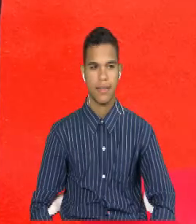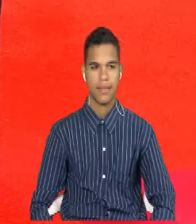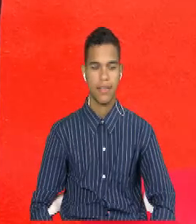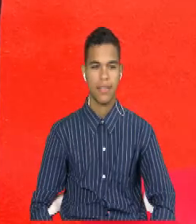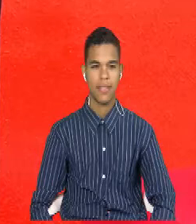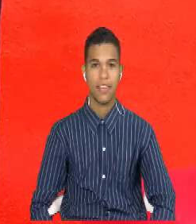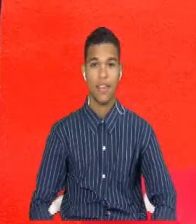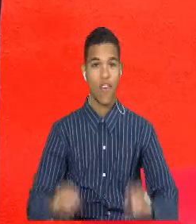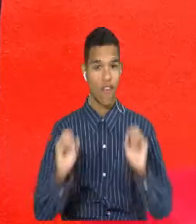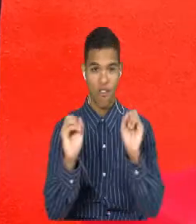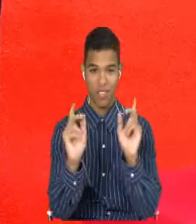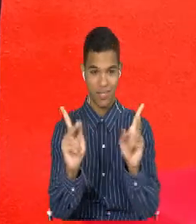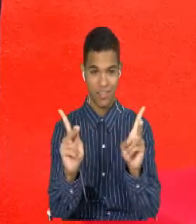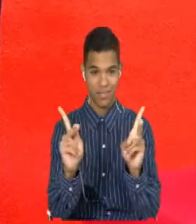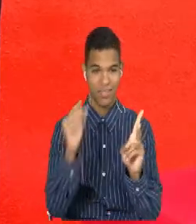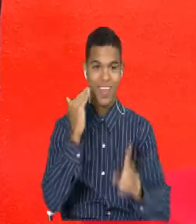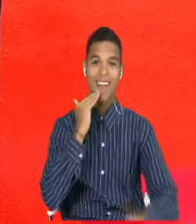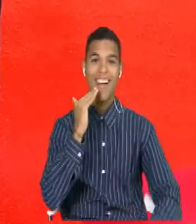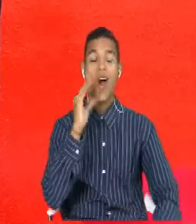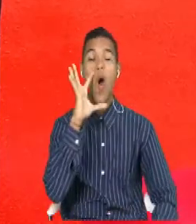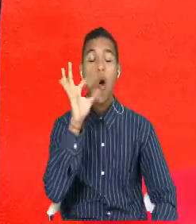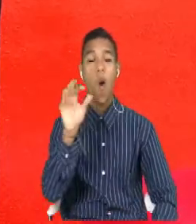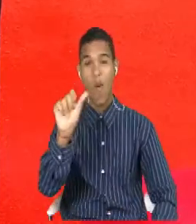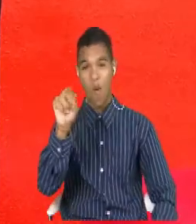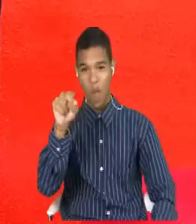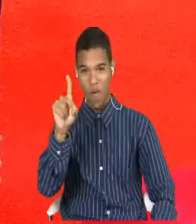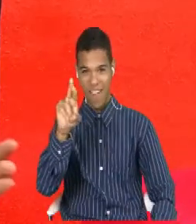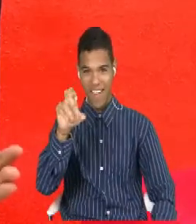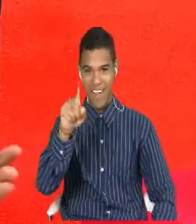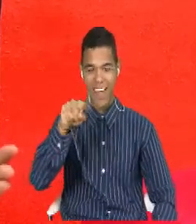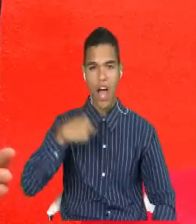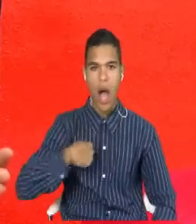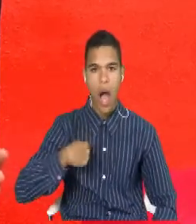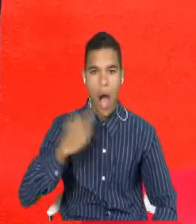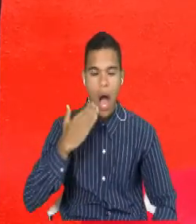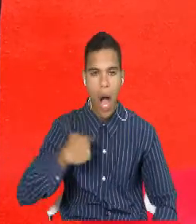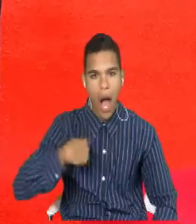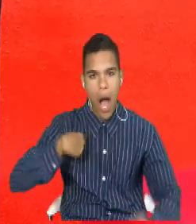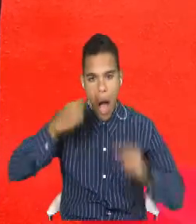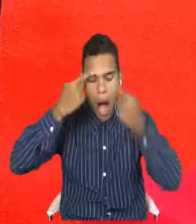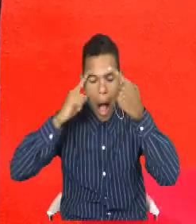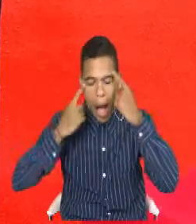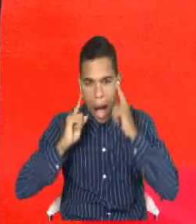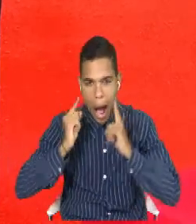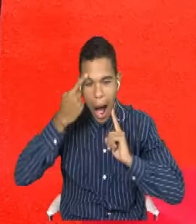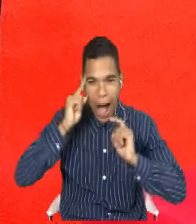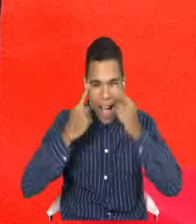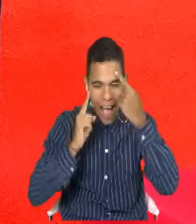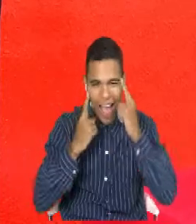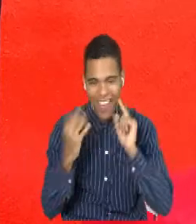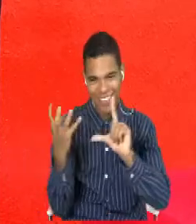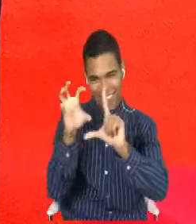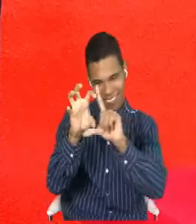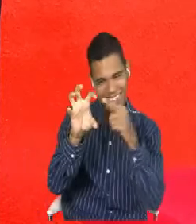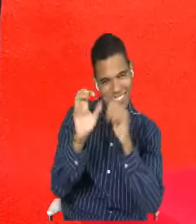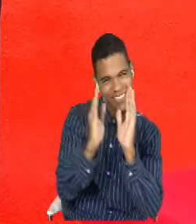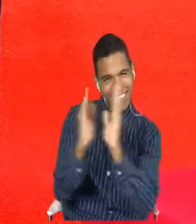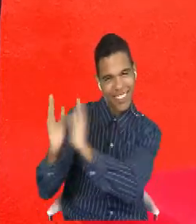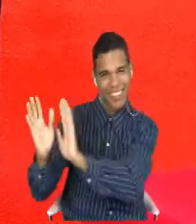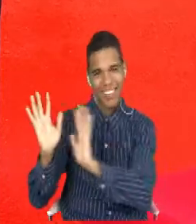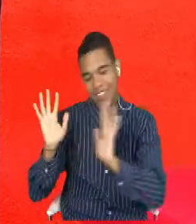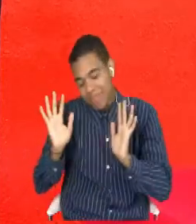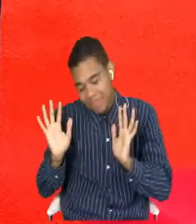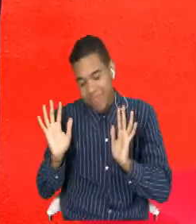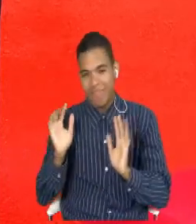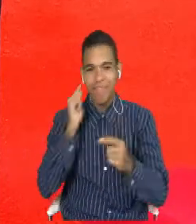Bueno, y les cuento que Andrés ese día me hizo sudar muchísimo, pero bueno, esa es la idea, ¿no? Mantenernos en forma. Y llega la hora de